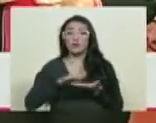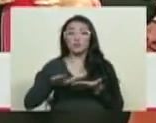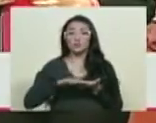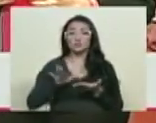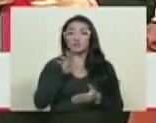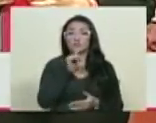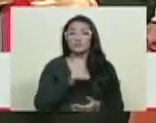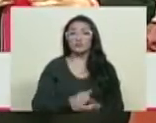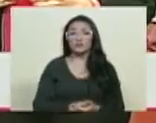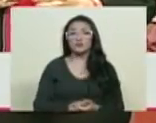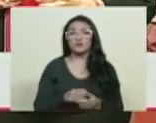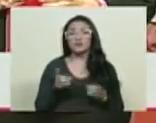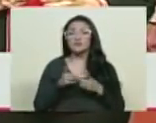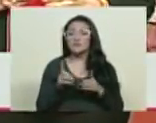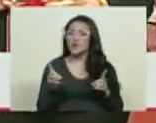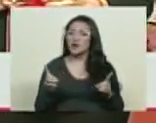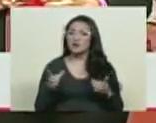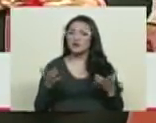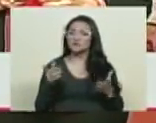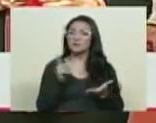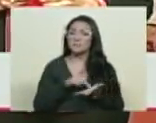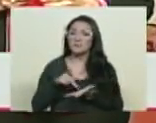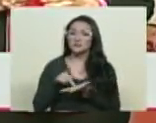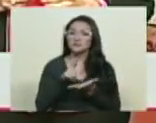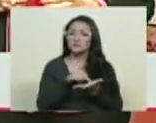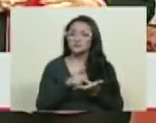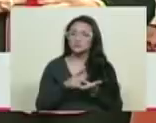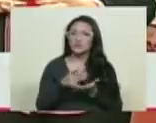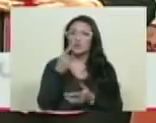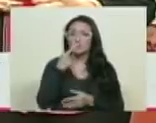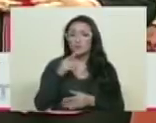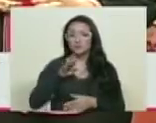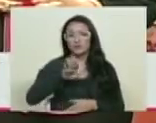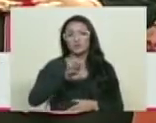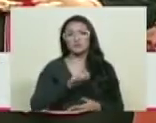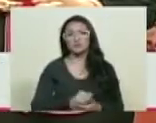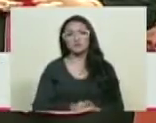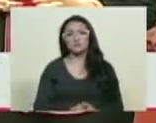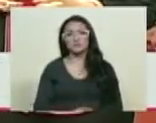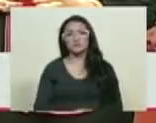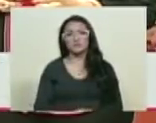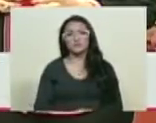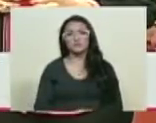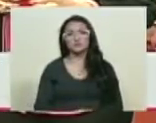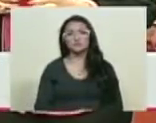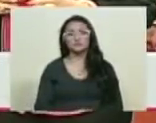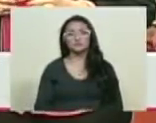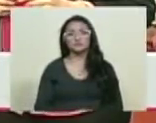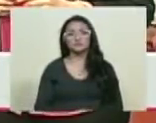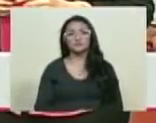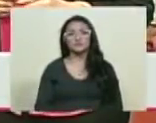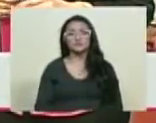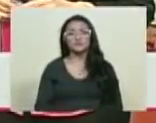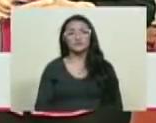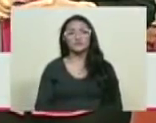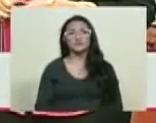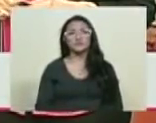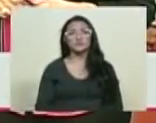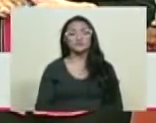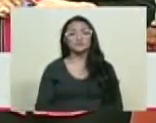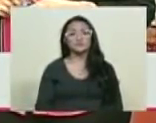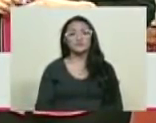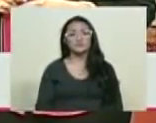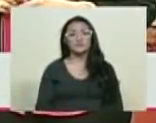porque una democracia se basa en la participación en el protagonismo y cuando hay que elegir autoridades centrales en este